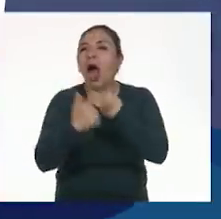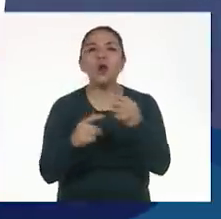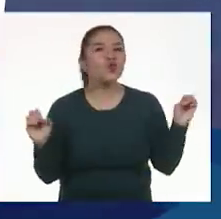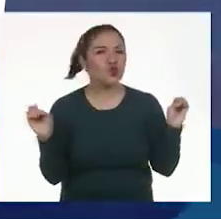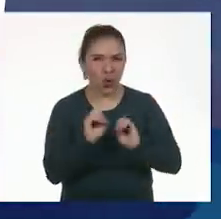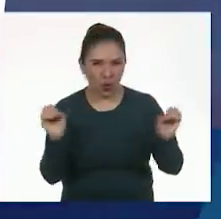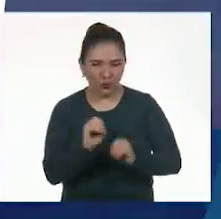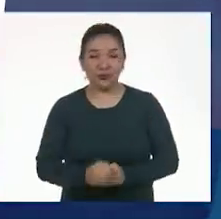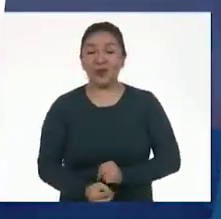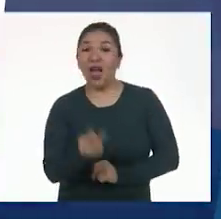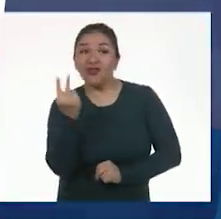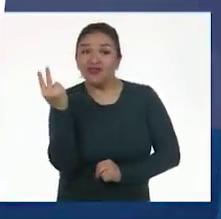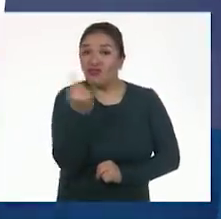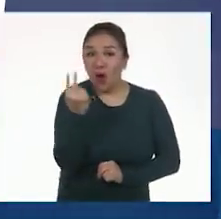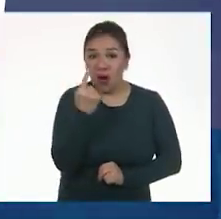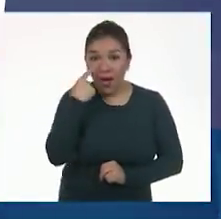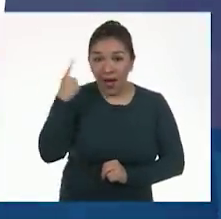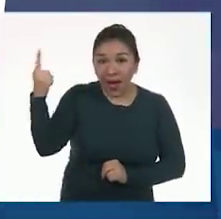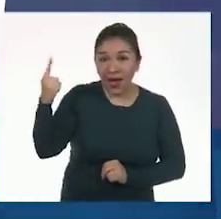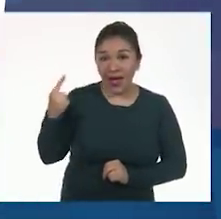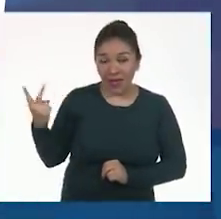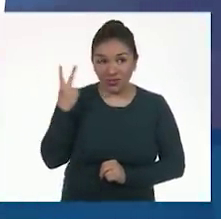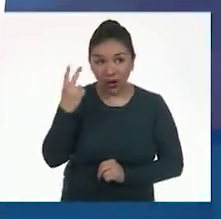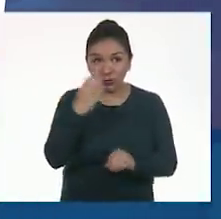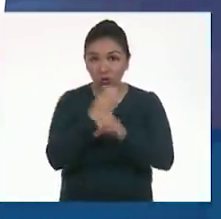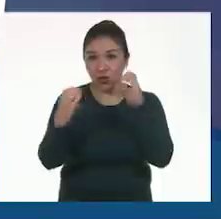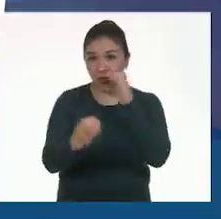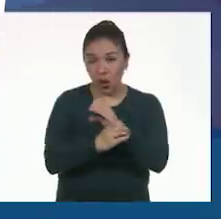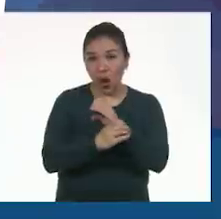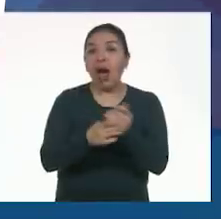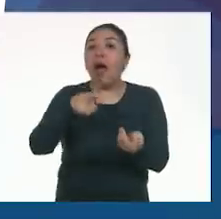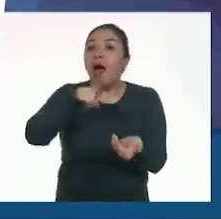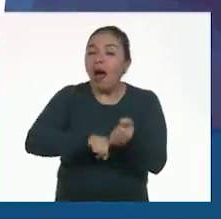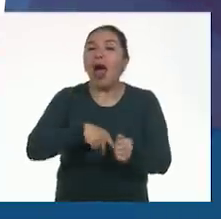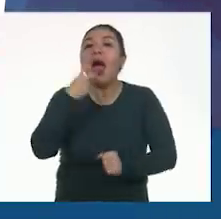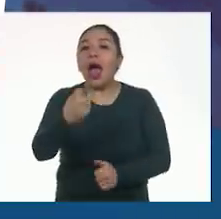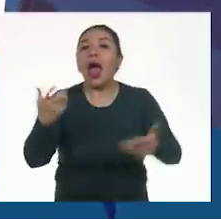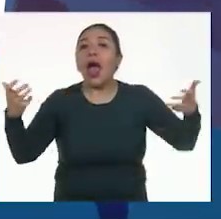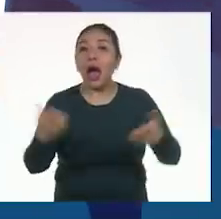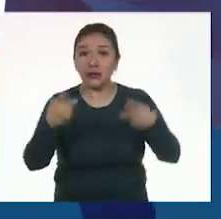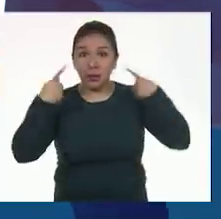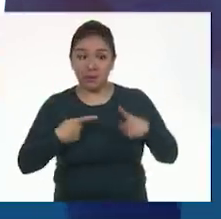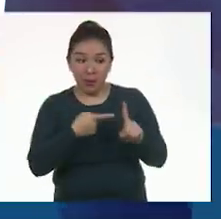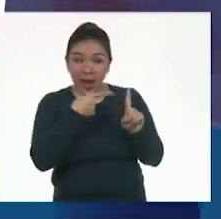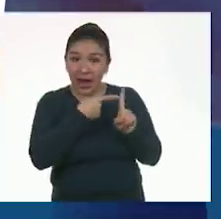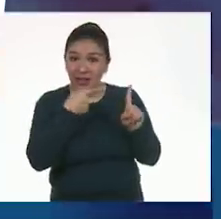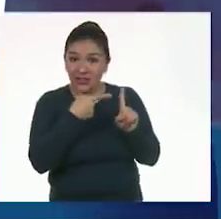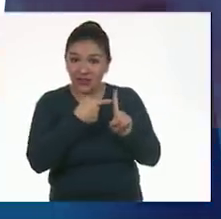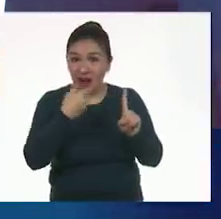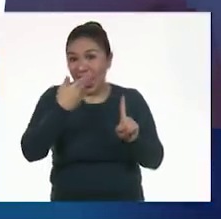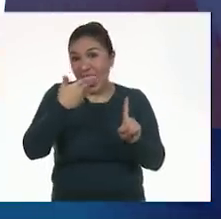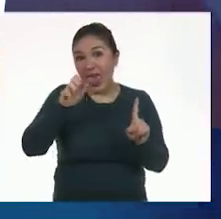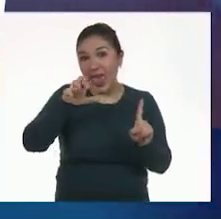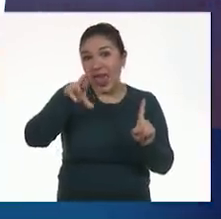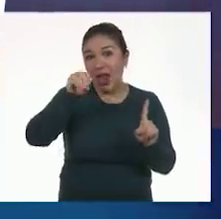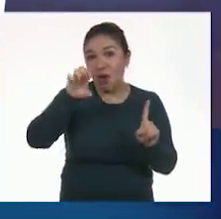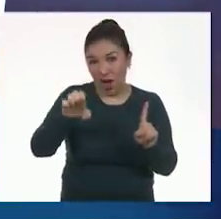Estas dos circunstancias generan que entonces nuestro héroe